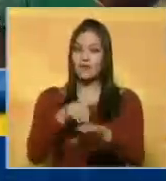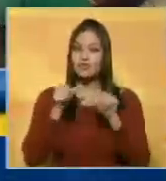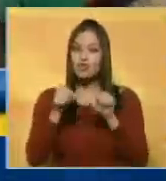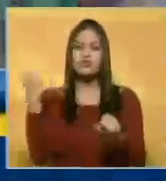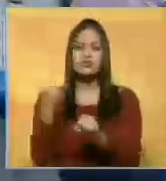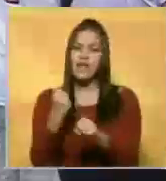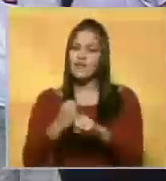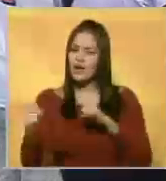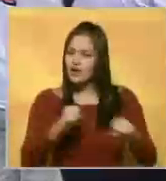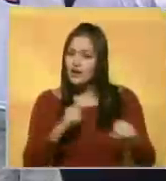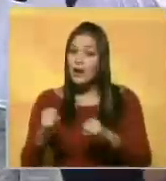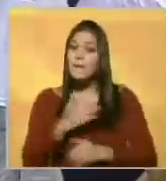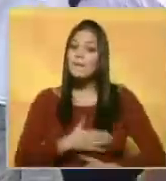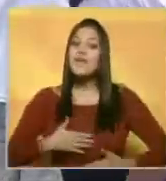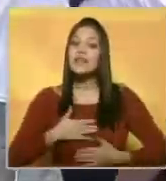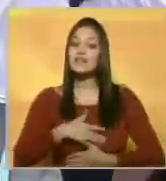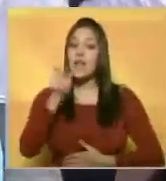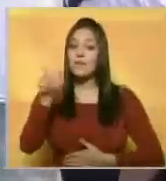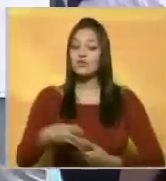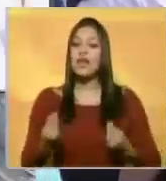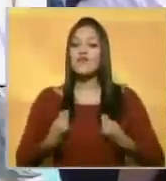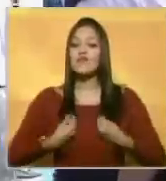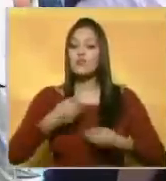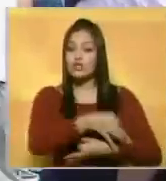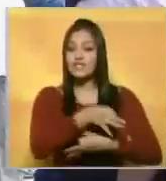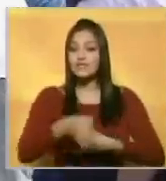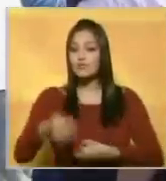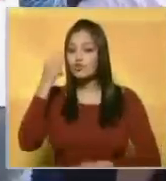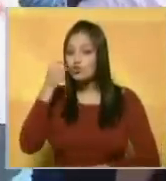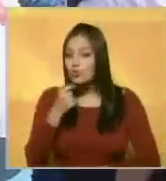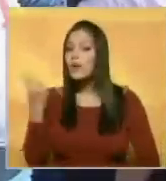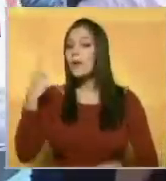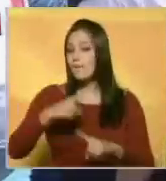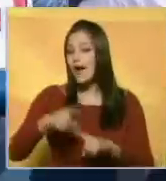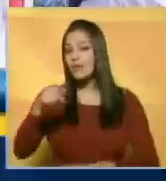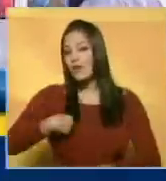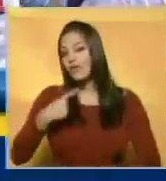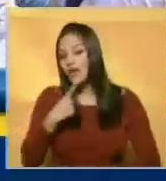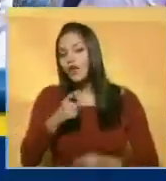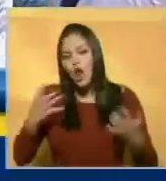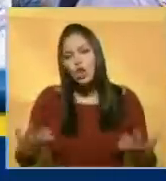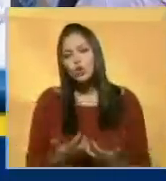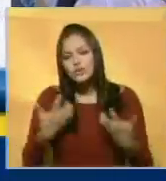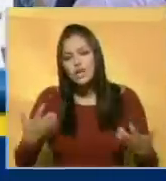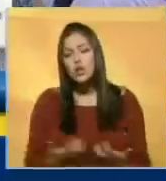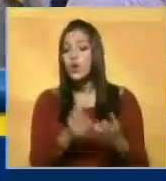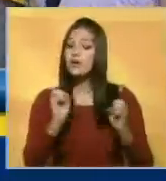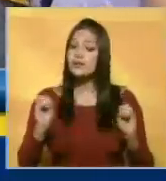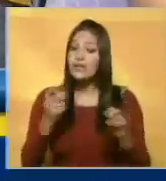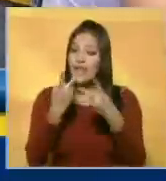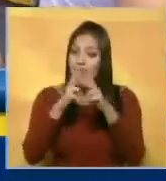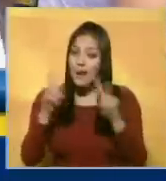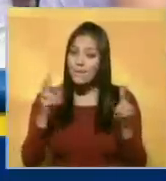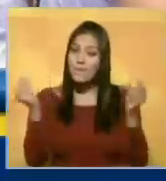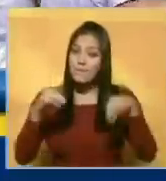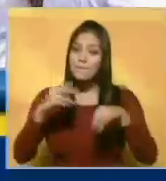continuará trabajando en pro del bienestar de los habitantes del municipio Sucre. También agregó que luchará por la reconciliación del